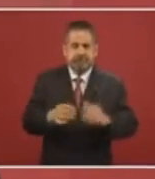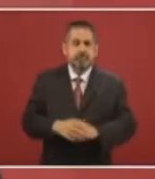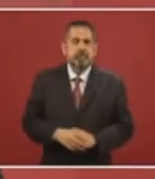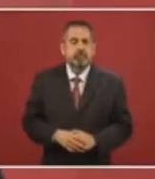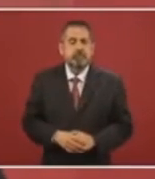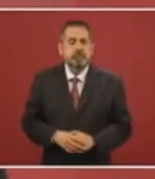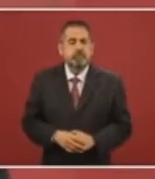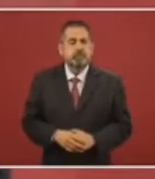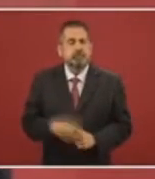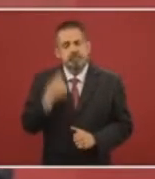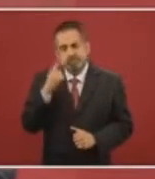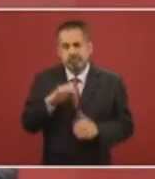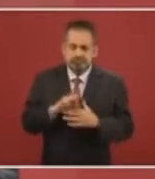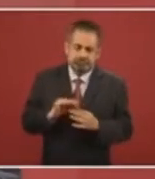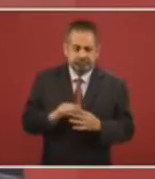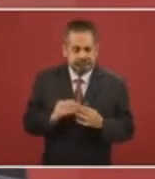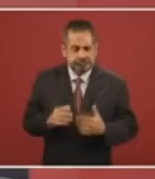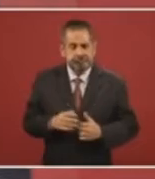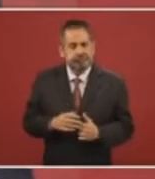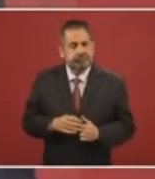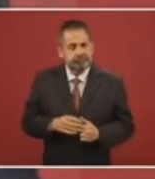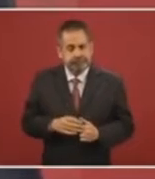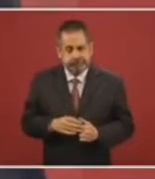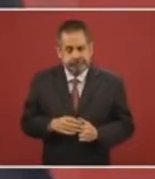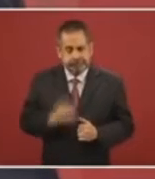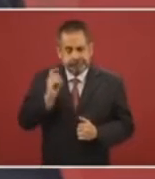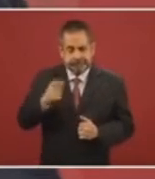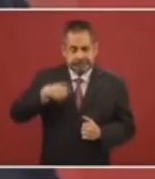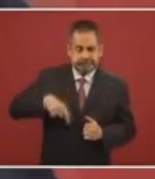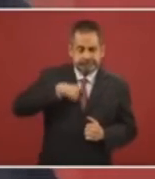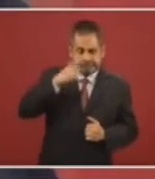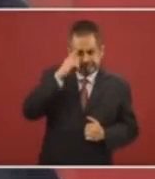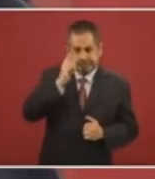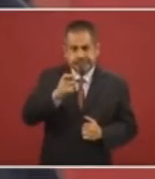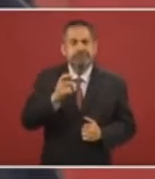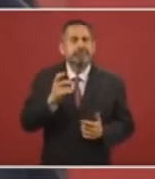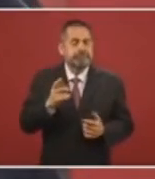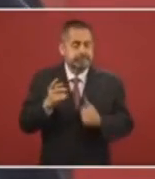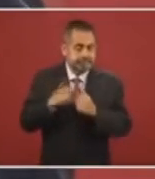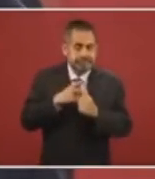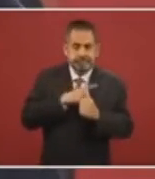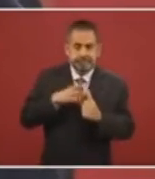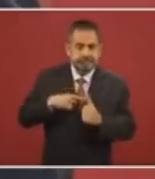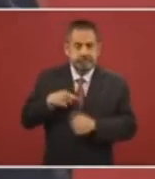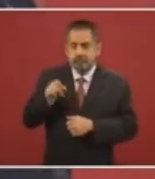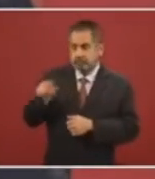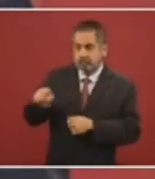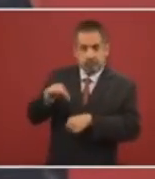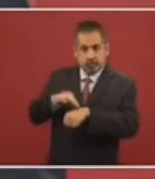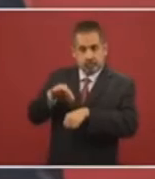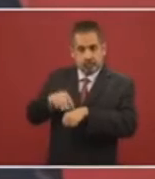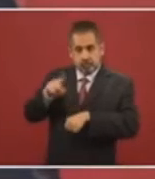Esto con el propósito de que le tengamos confianza a los médicos y que